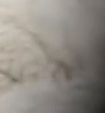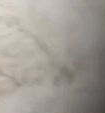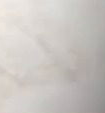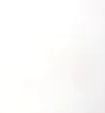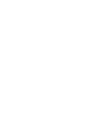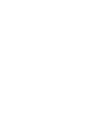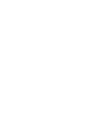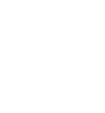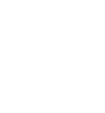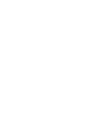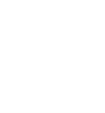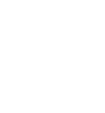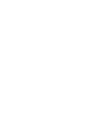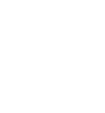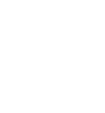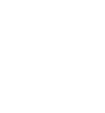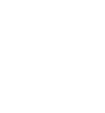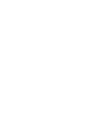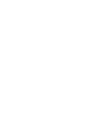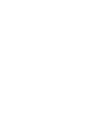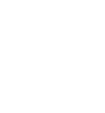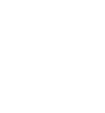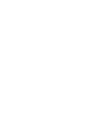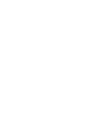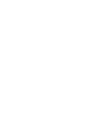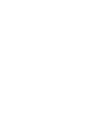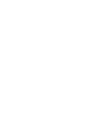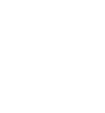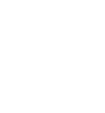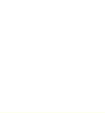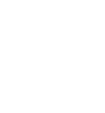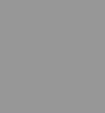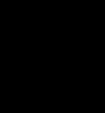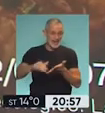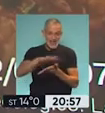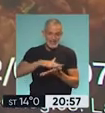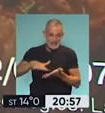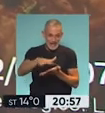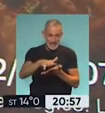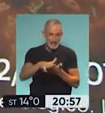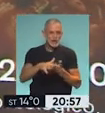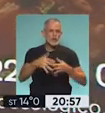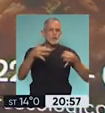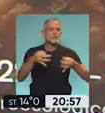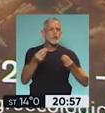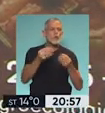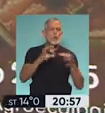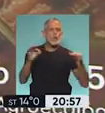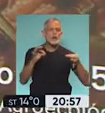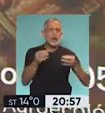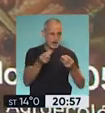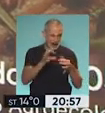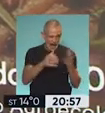lugar en la Gran Buenos Aires y en Capital Federal, es un solo lugar, es casi anecdótico, pero justamente lo que